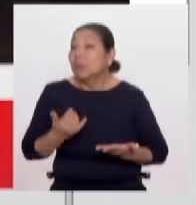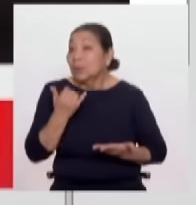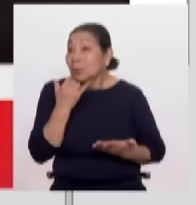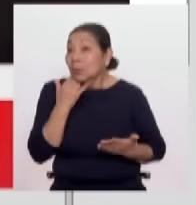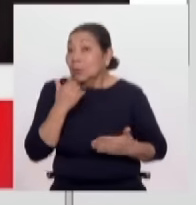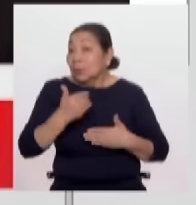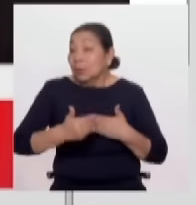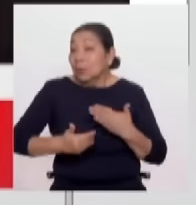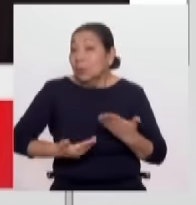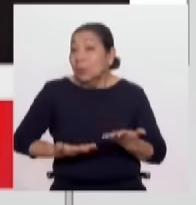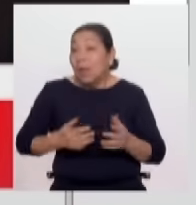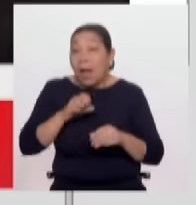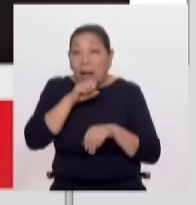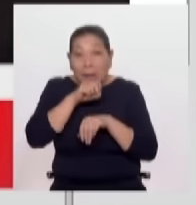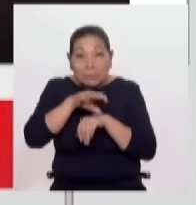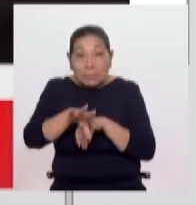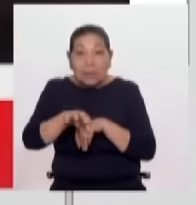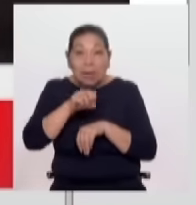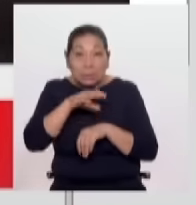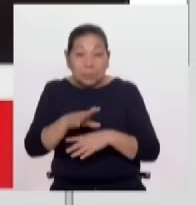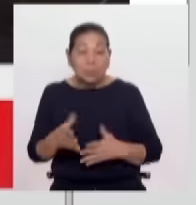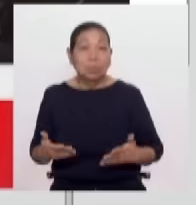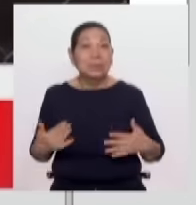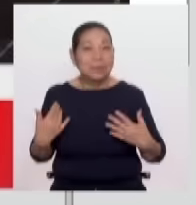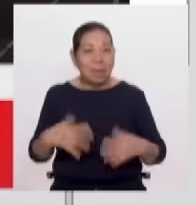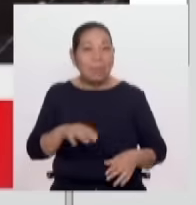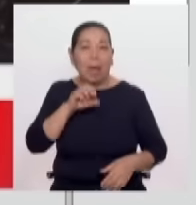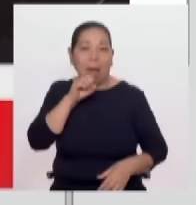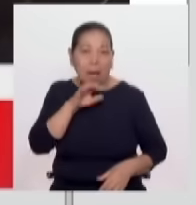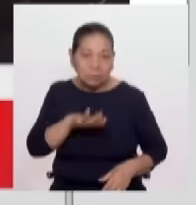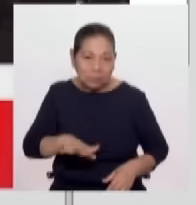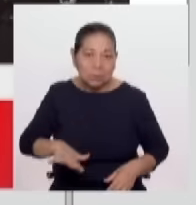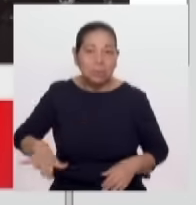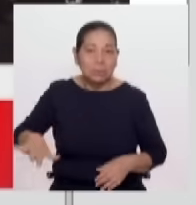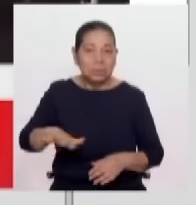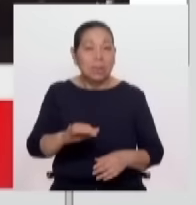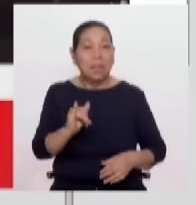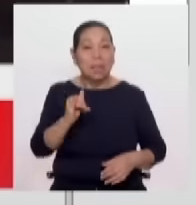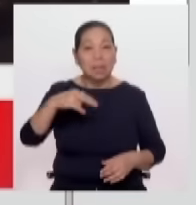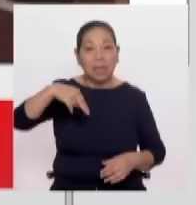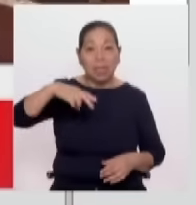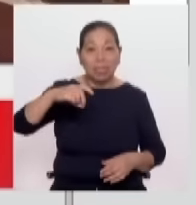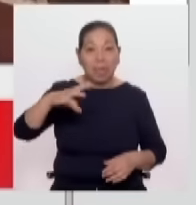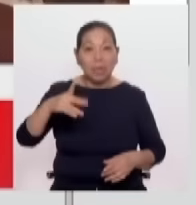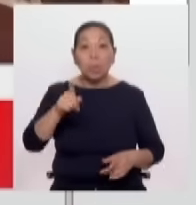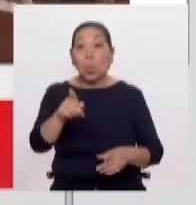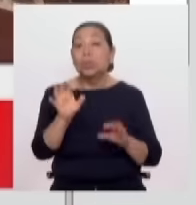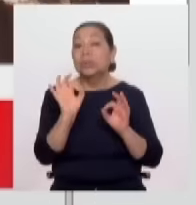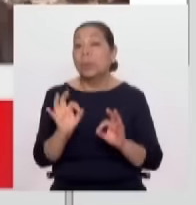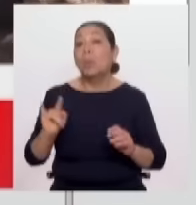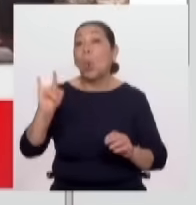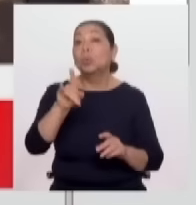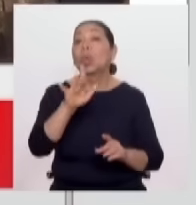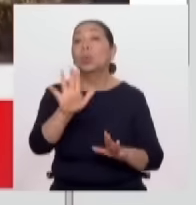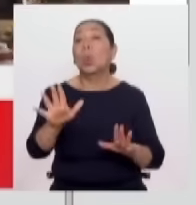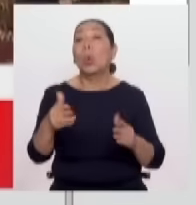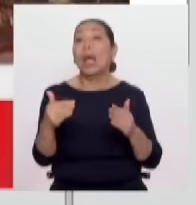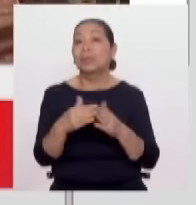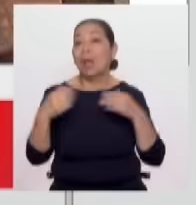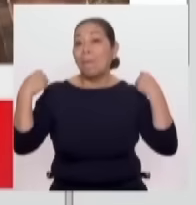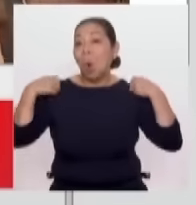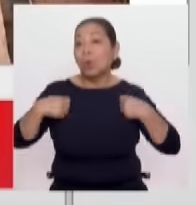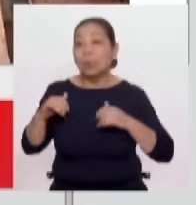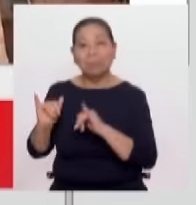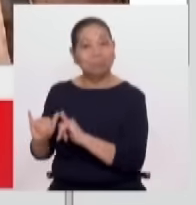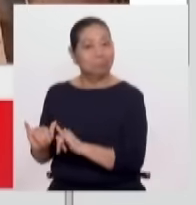señalando durante estas campañas incansables que viene realizando el INDECI, que es tener la mochila de emergencia en casa. Un sismo